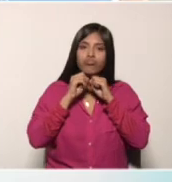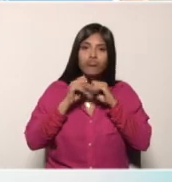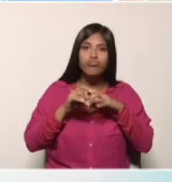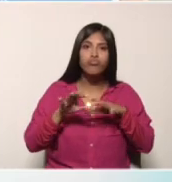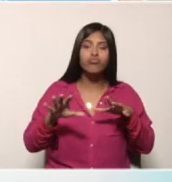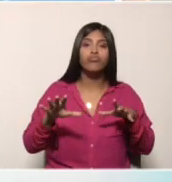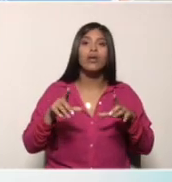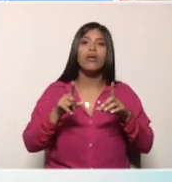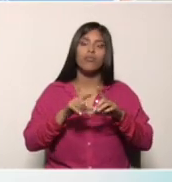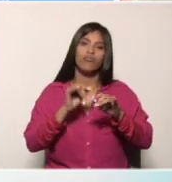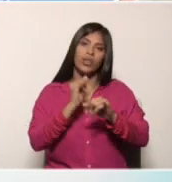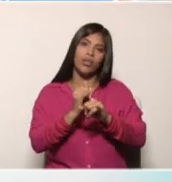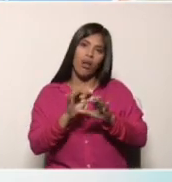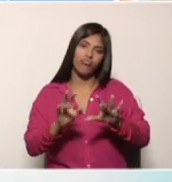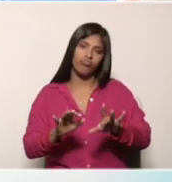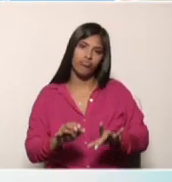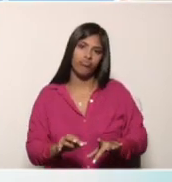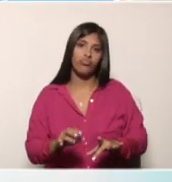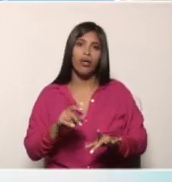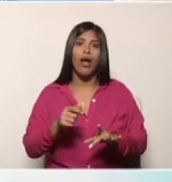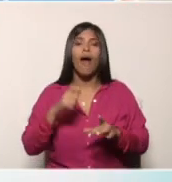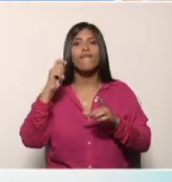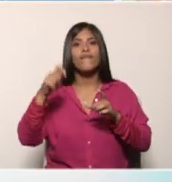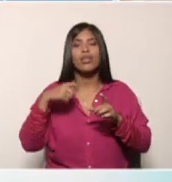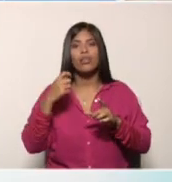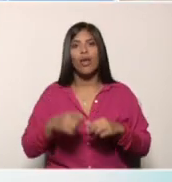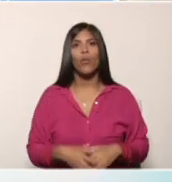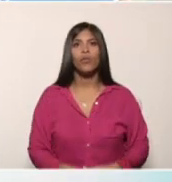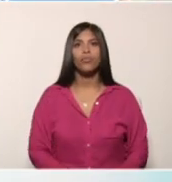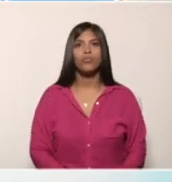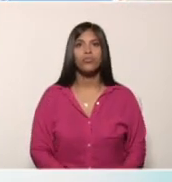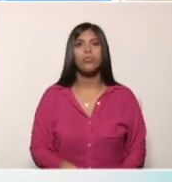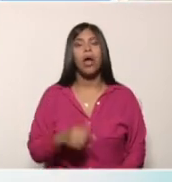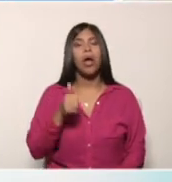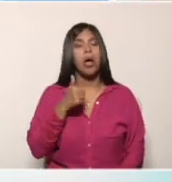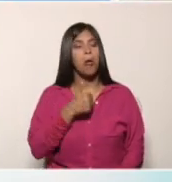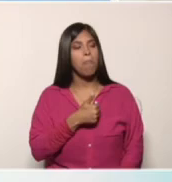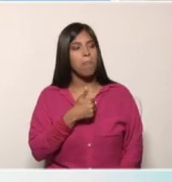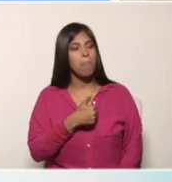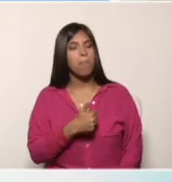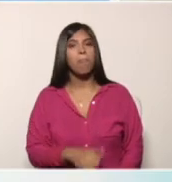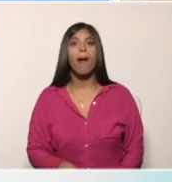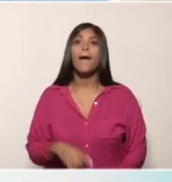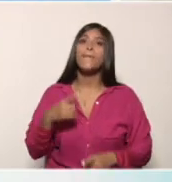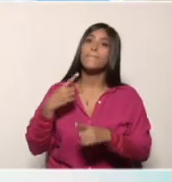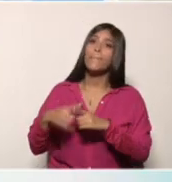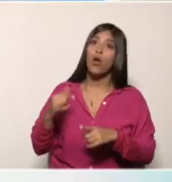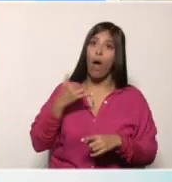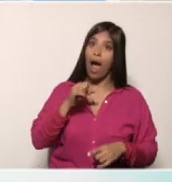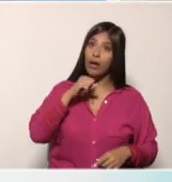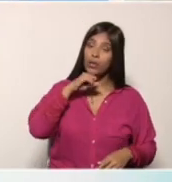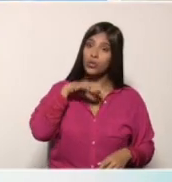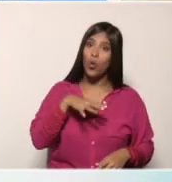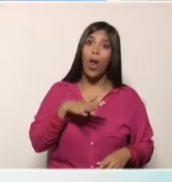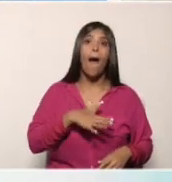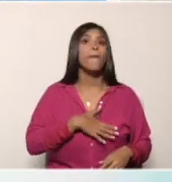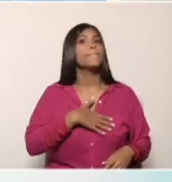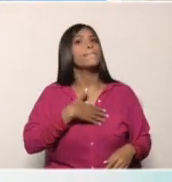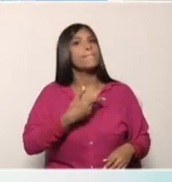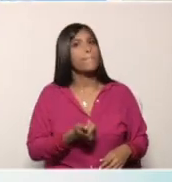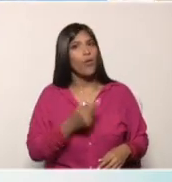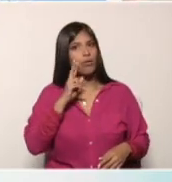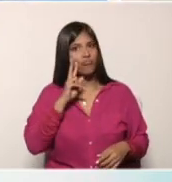digital de audio o video que se descarga desde internet. Ah, muy bien. Como ya tenemos nuestra historia, vamos a pedirle ayuda a